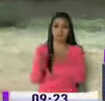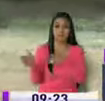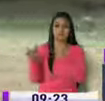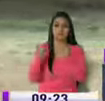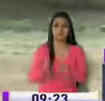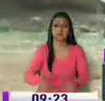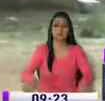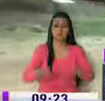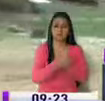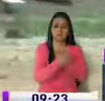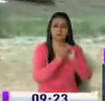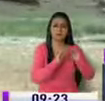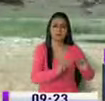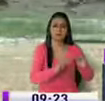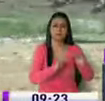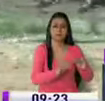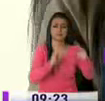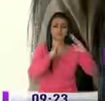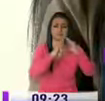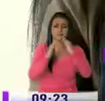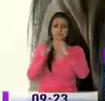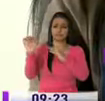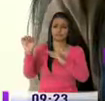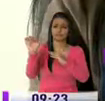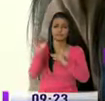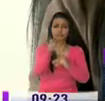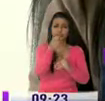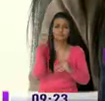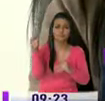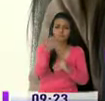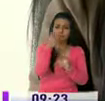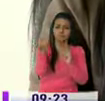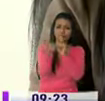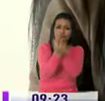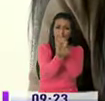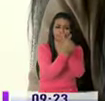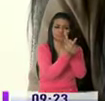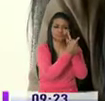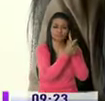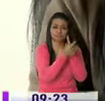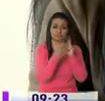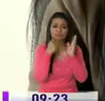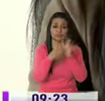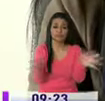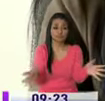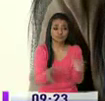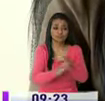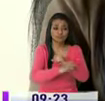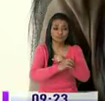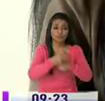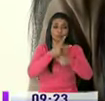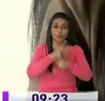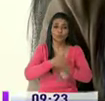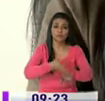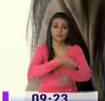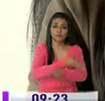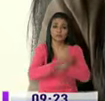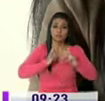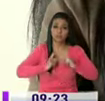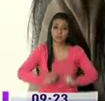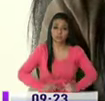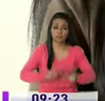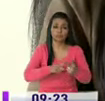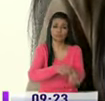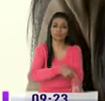en la capacitación puerta a puerta. Ellos van a hacer acciones de promoción y prevención, van a fomentar hábitos de